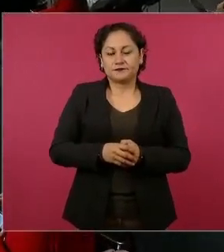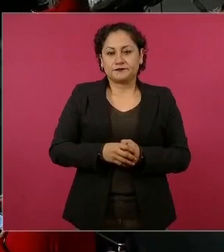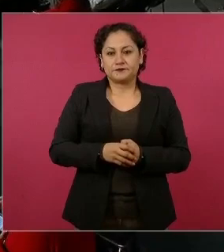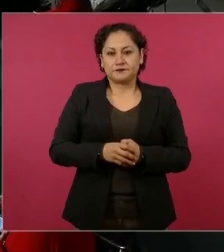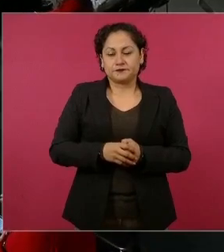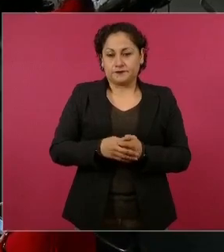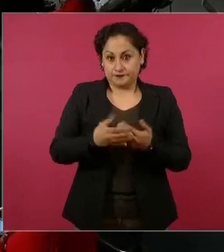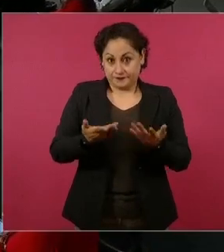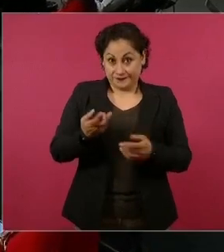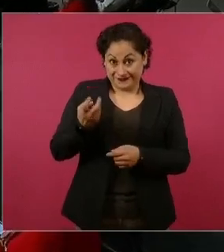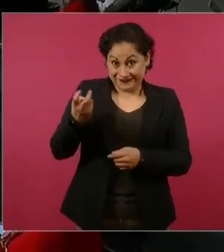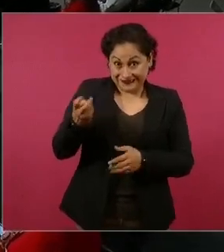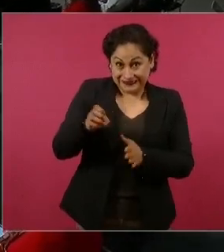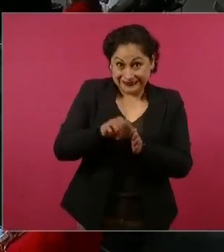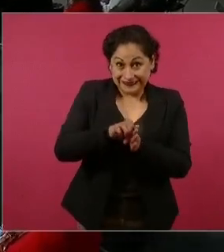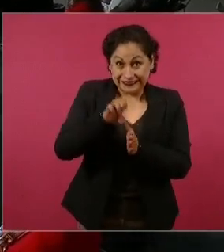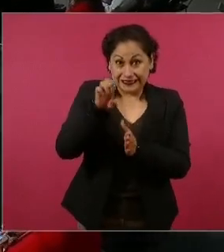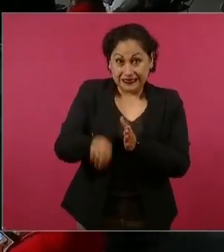así como eso,